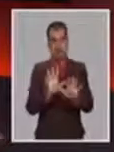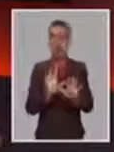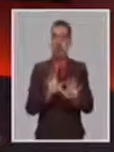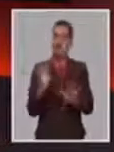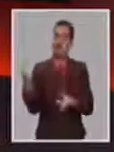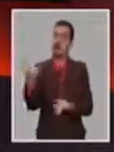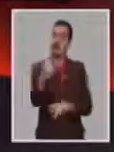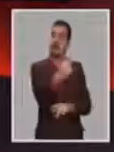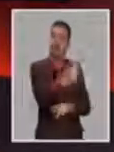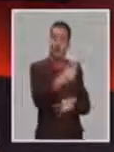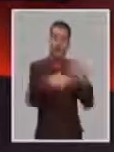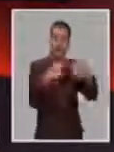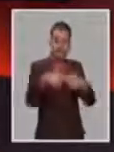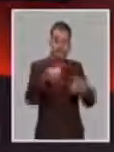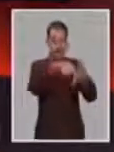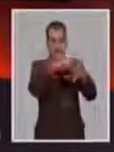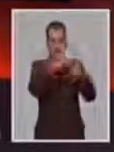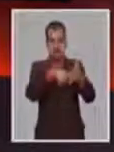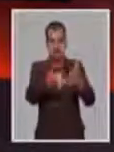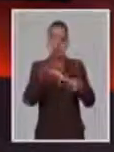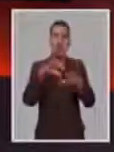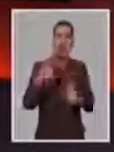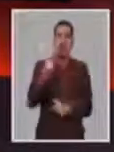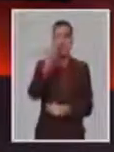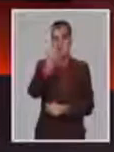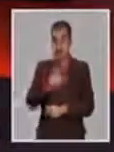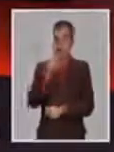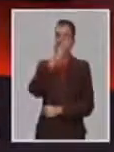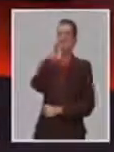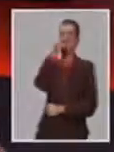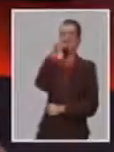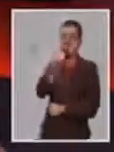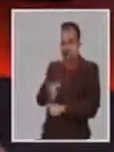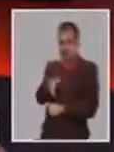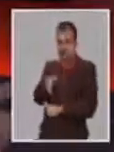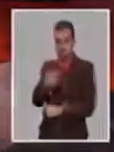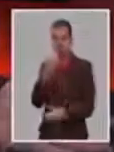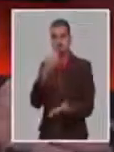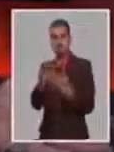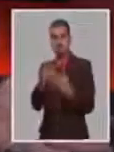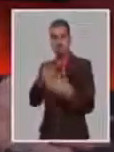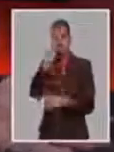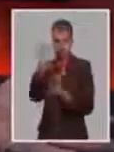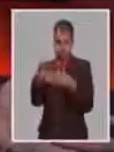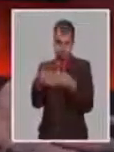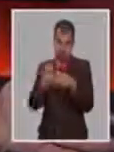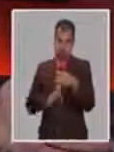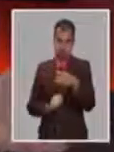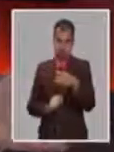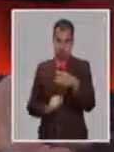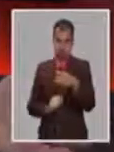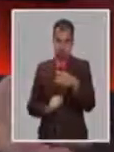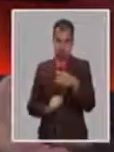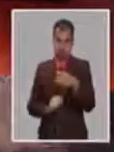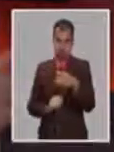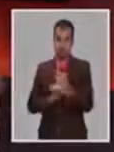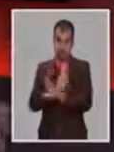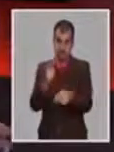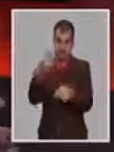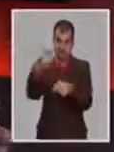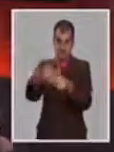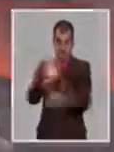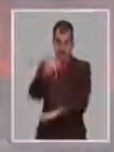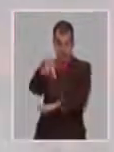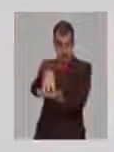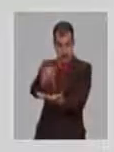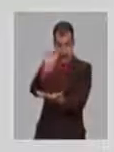un cronograma de en qué momento a las personas le correspondería ir al policlínico, que hemos denominado en ensayos clínicos